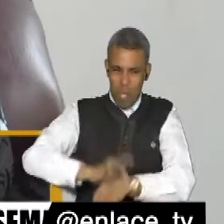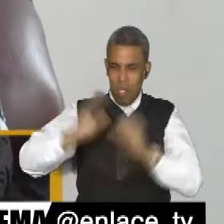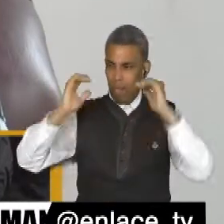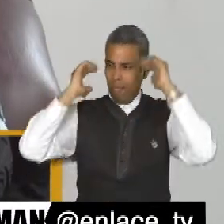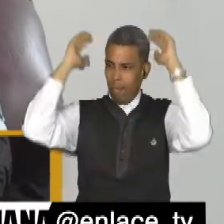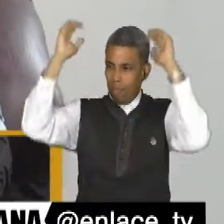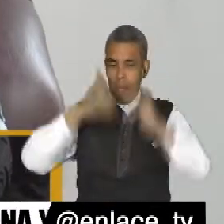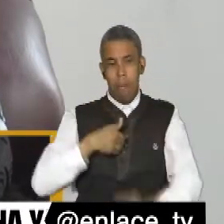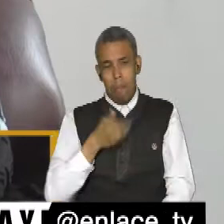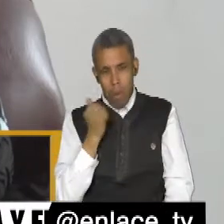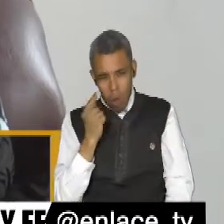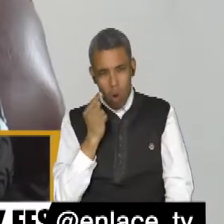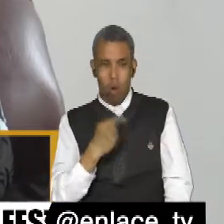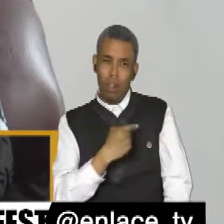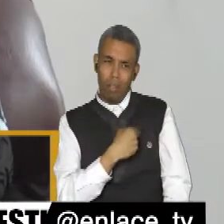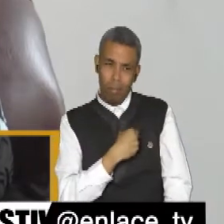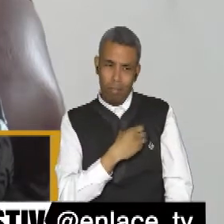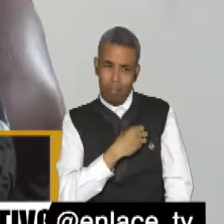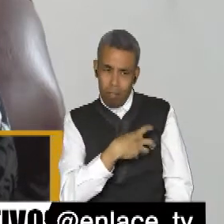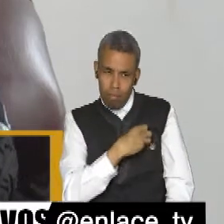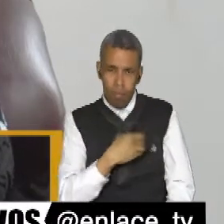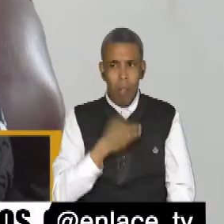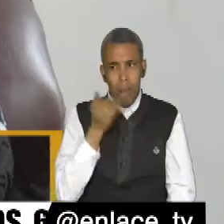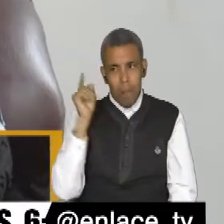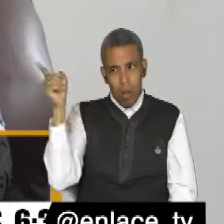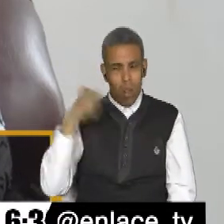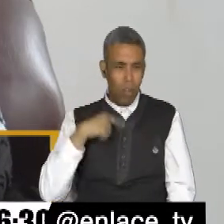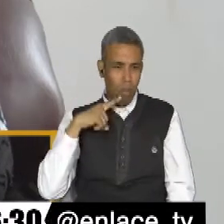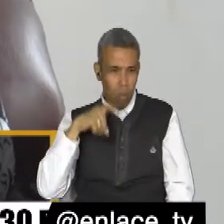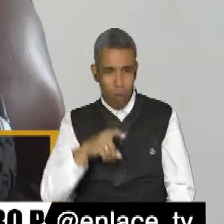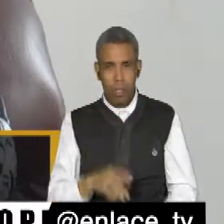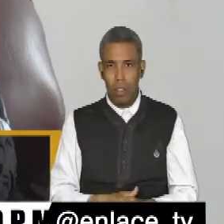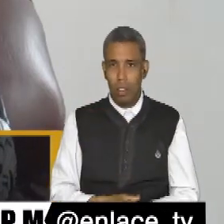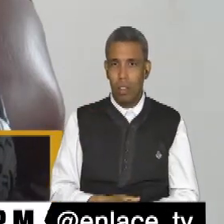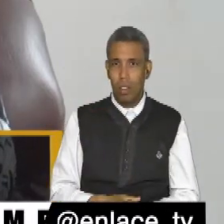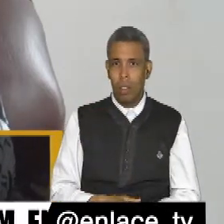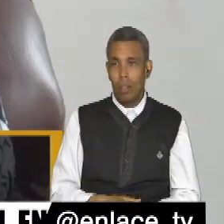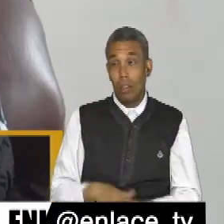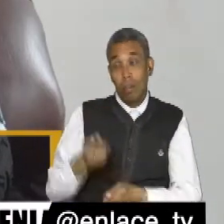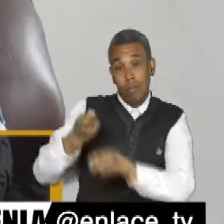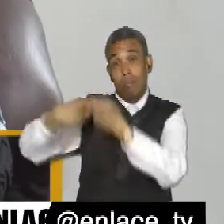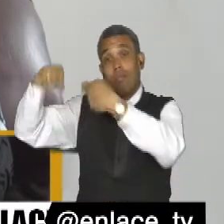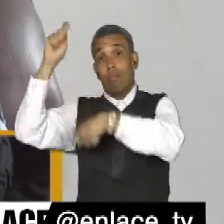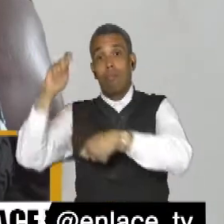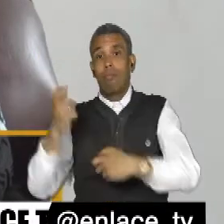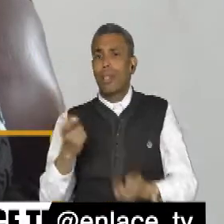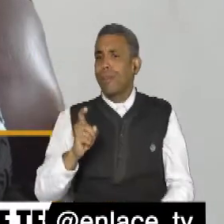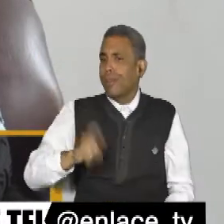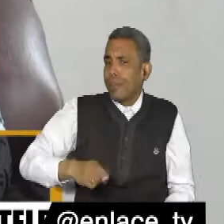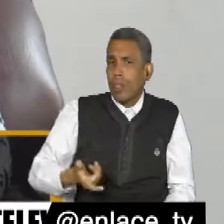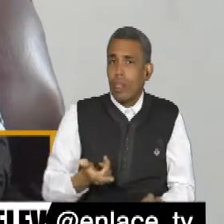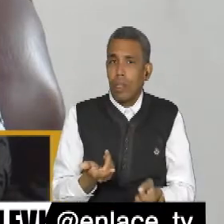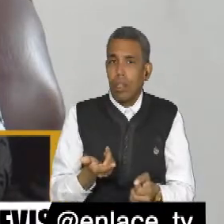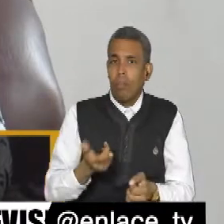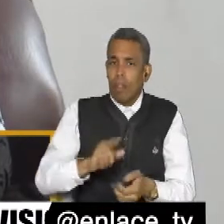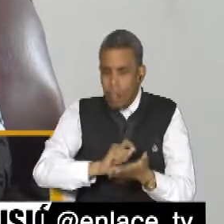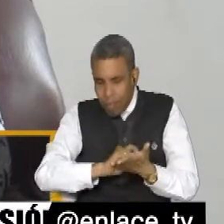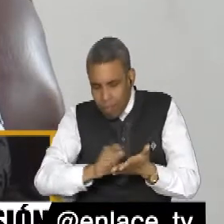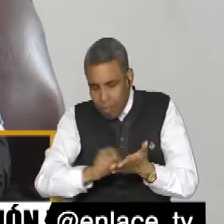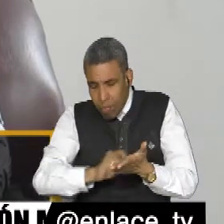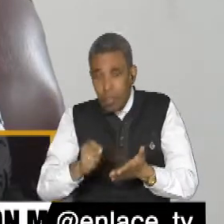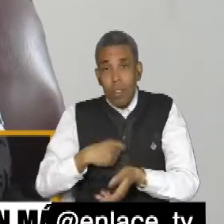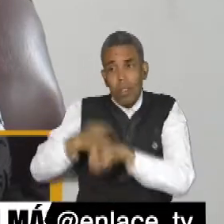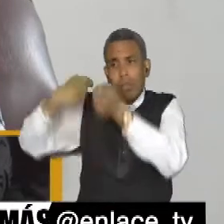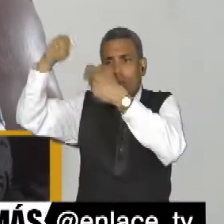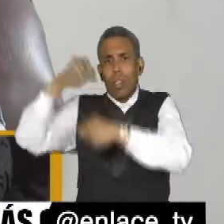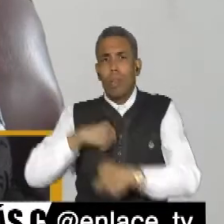mejore. El médico de la UCI nos tiene ahí el niño estable, pero el niño necesita el traslado urgente. Cada día que pasa la